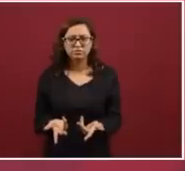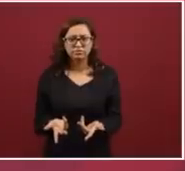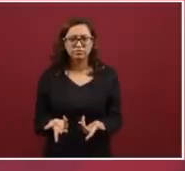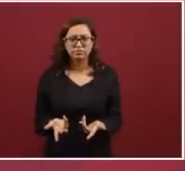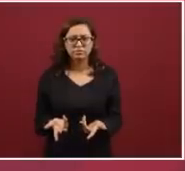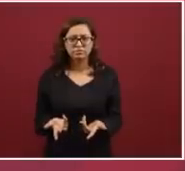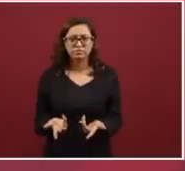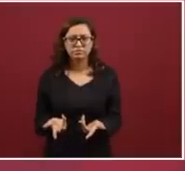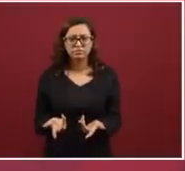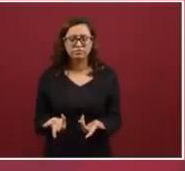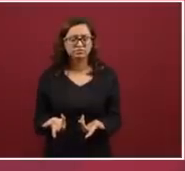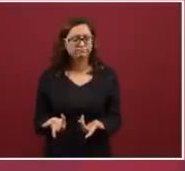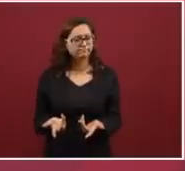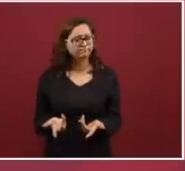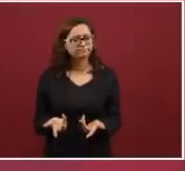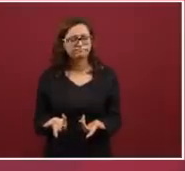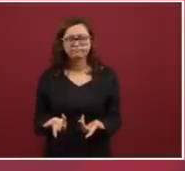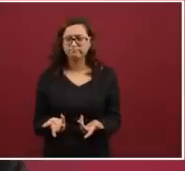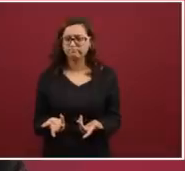y